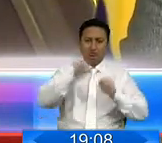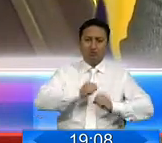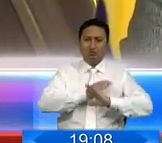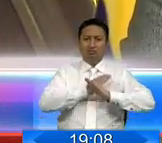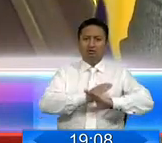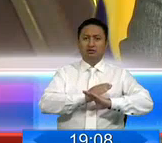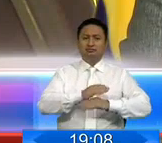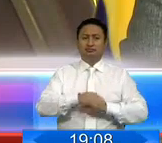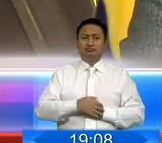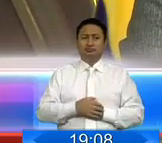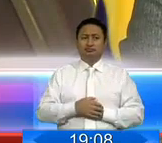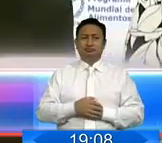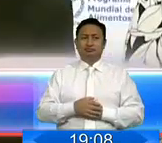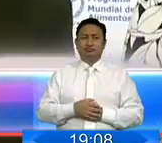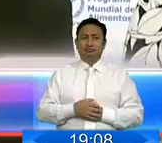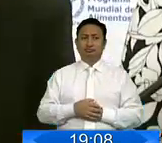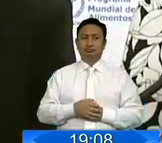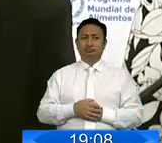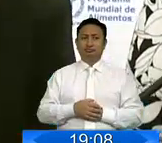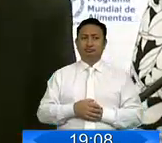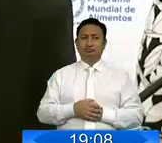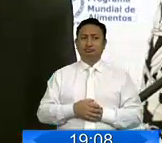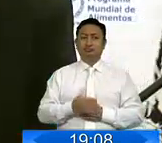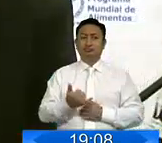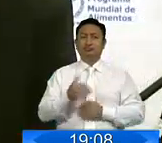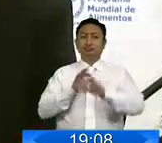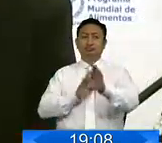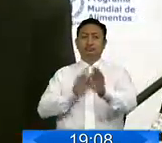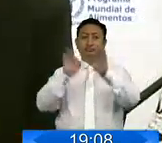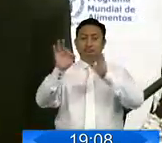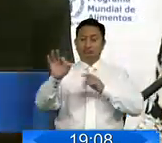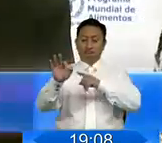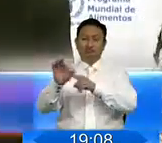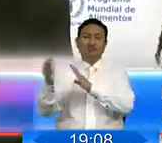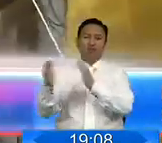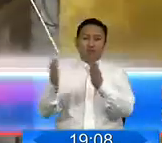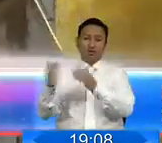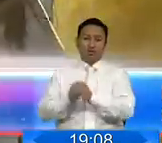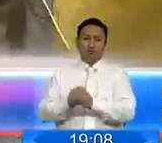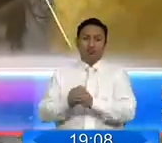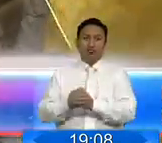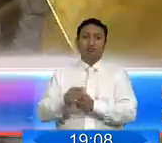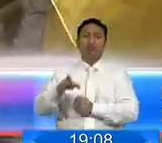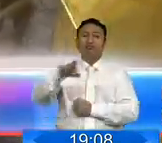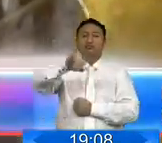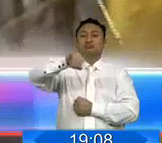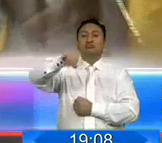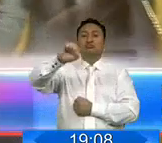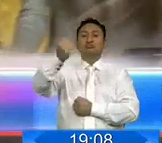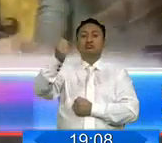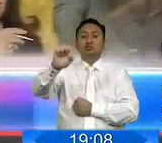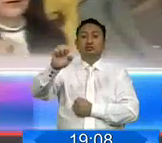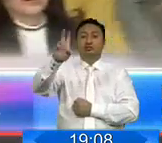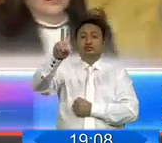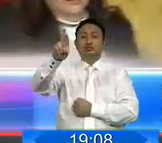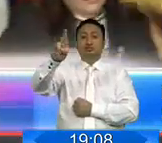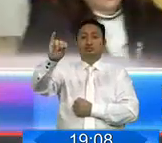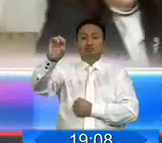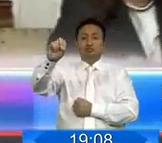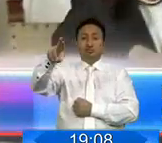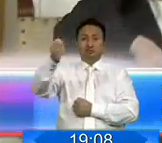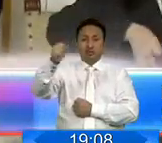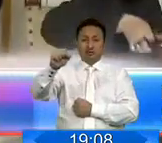una legítima defensa. En reemplazo de Vicuña, Moreno temporalmente designó a José Augusto Briones, secretario general